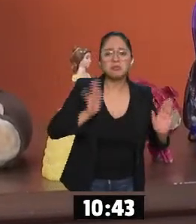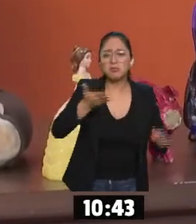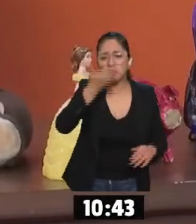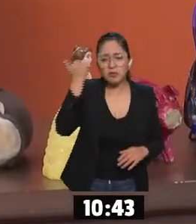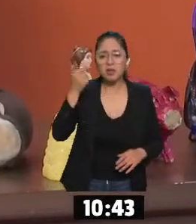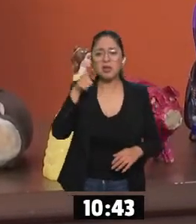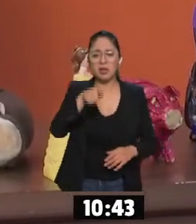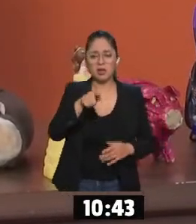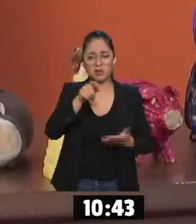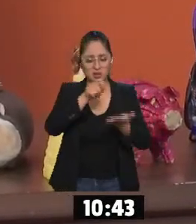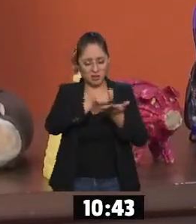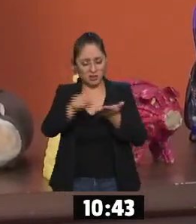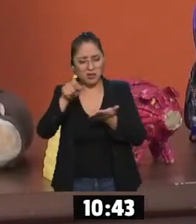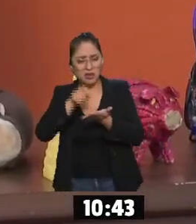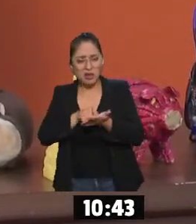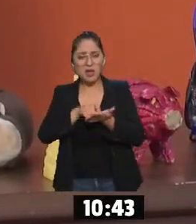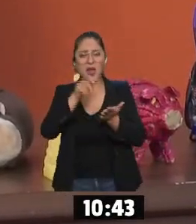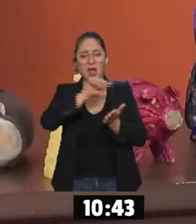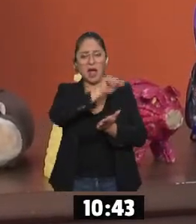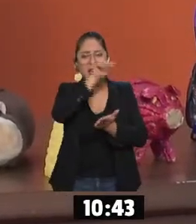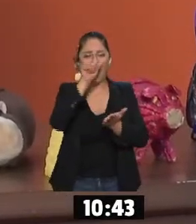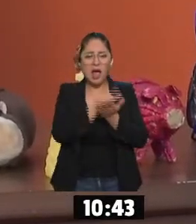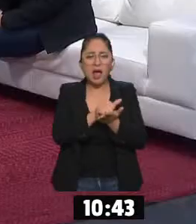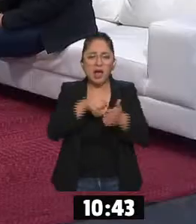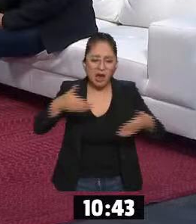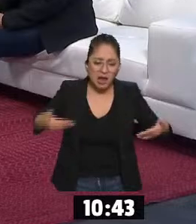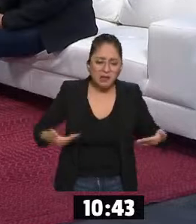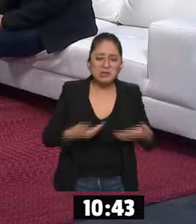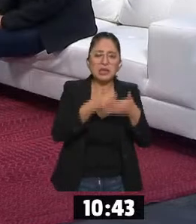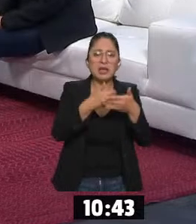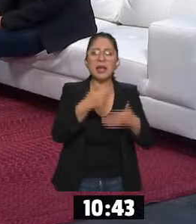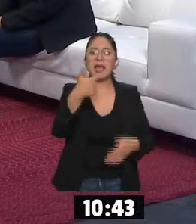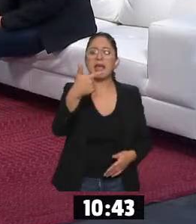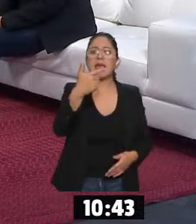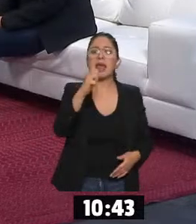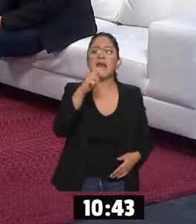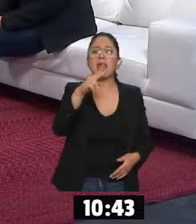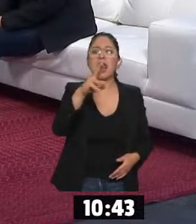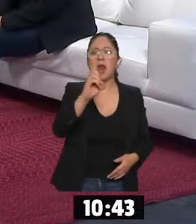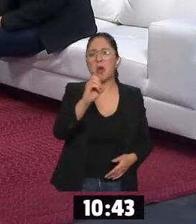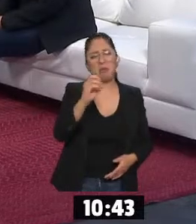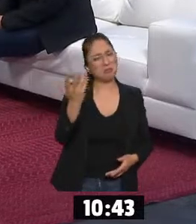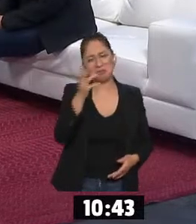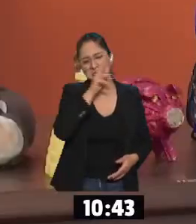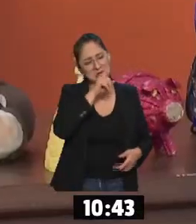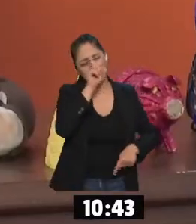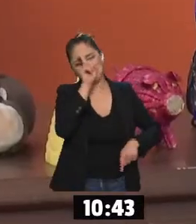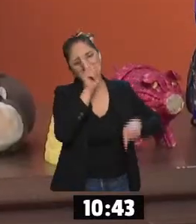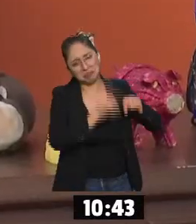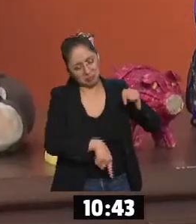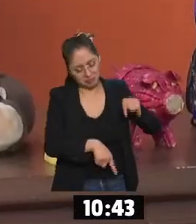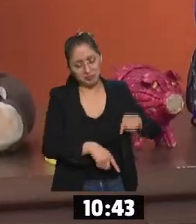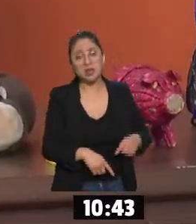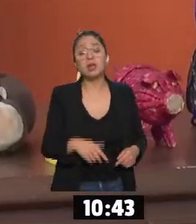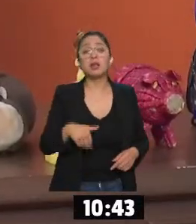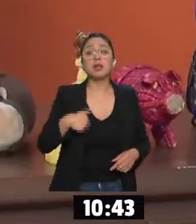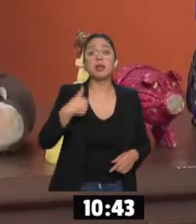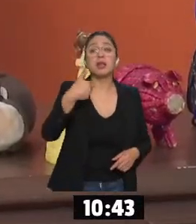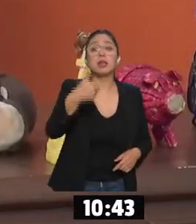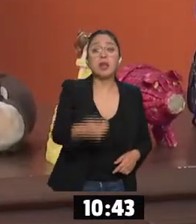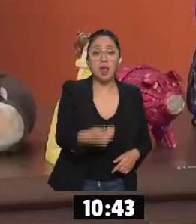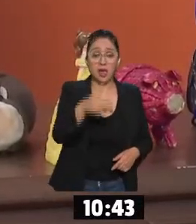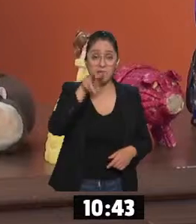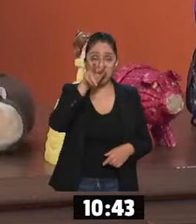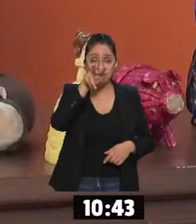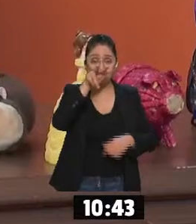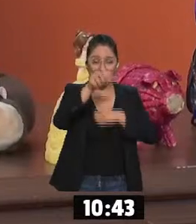pongan género en el acta de nacimiento. Por ejemplo, ese es un avance. Que escojas tu segundo nombre a los 18.